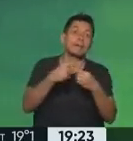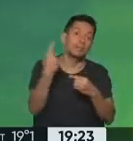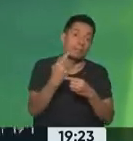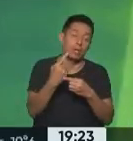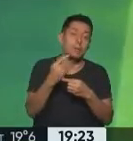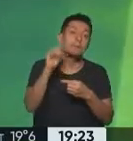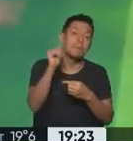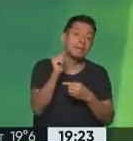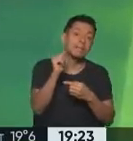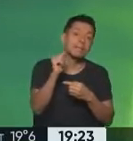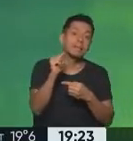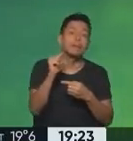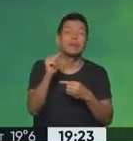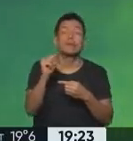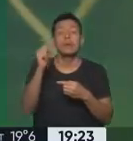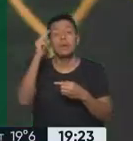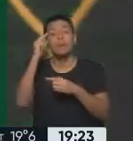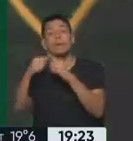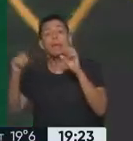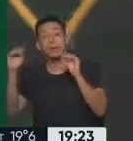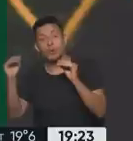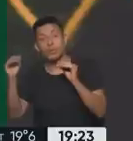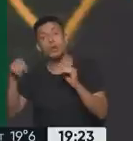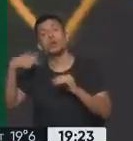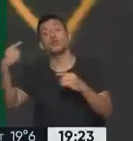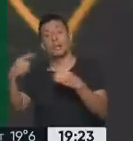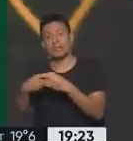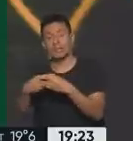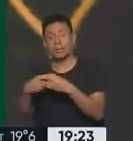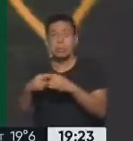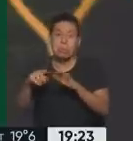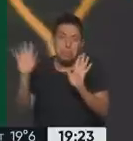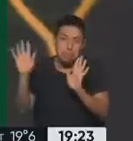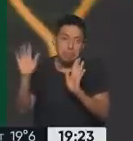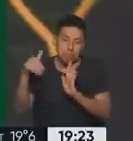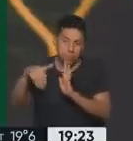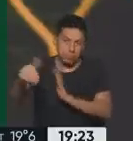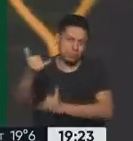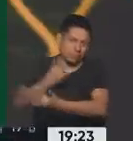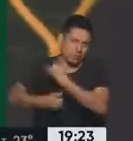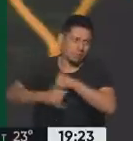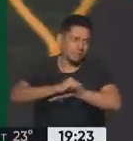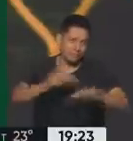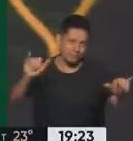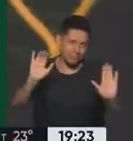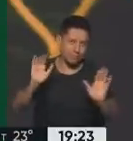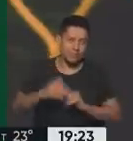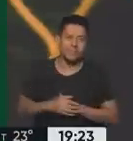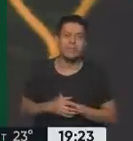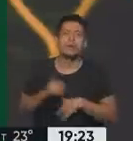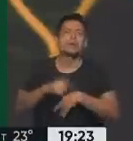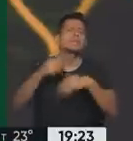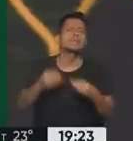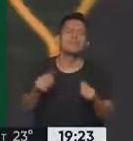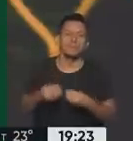ajá, de martes. El 21:30 sería el partido. Si tenemos, obviamente, información a lo largo de esta edición de noticias, vamos a estar confirmando horarios con